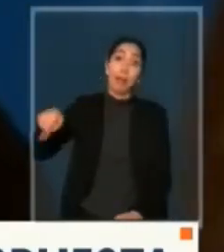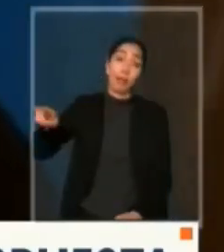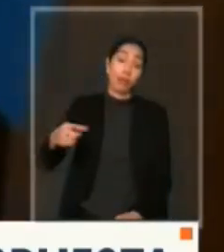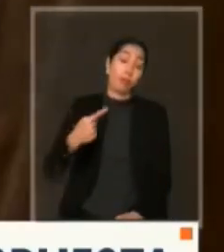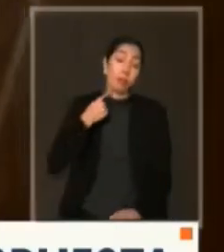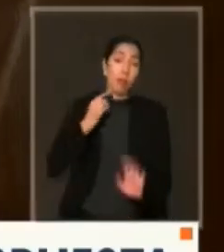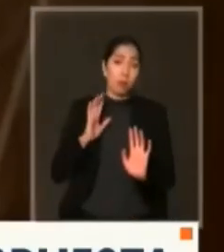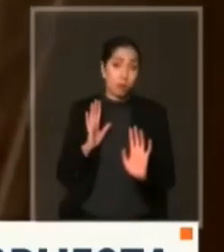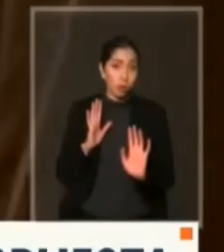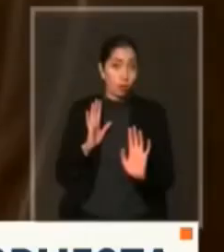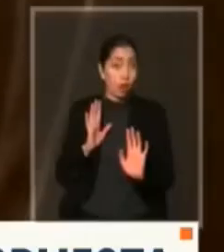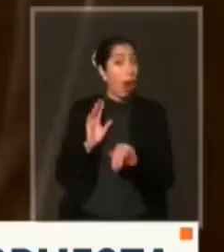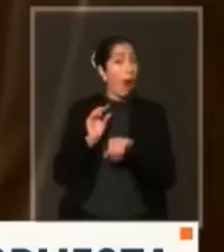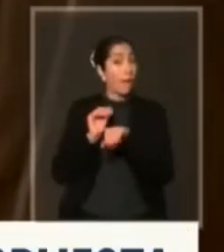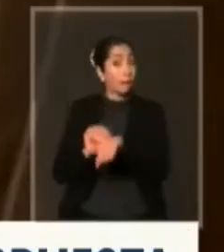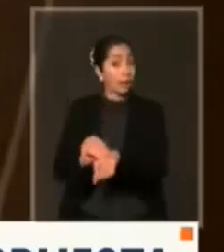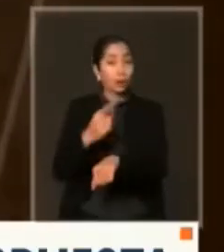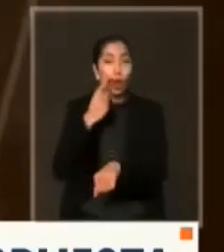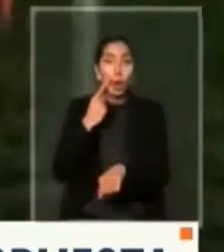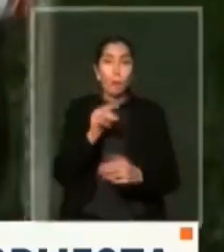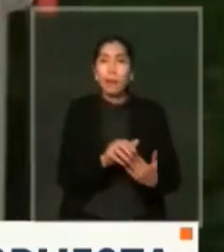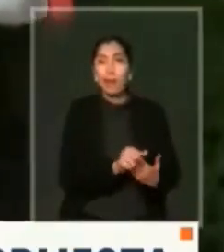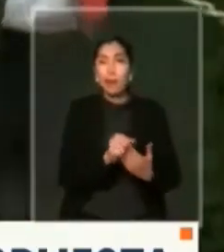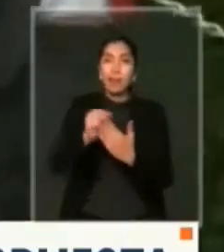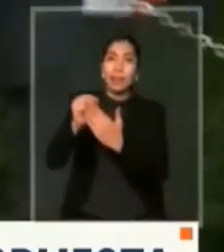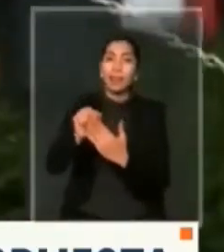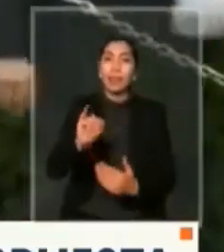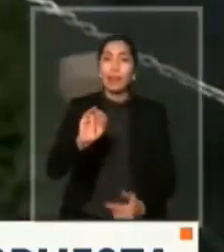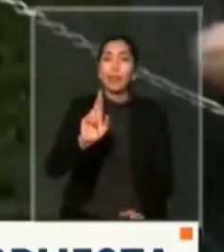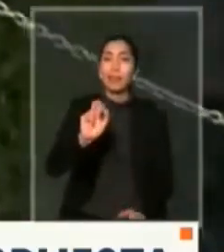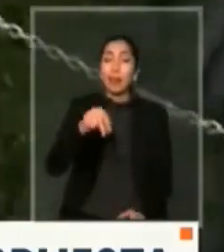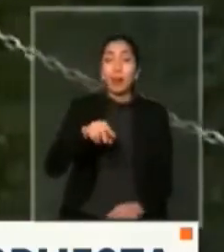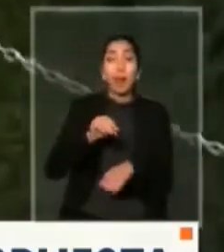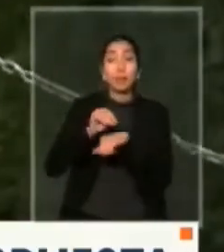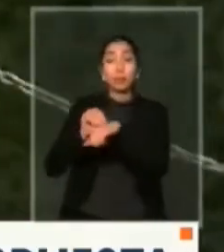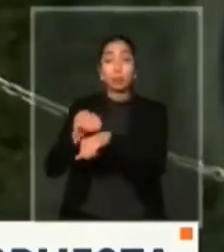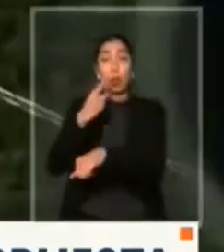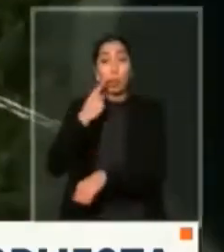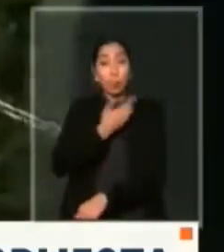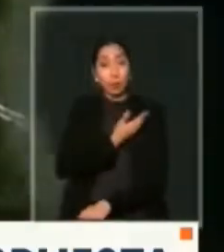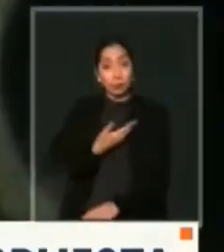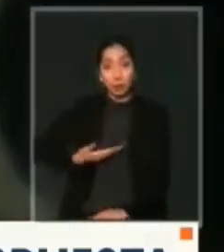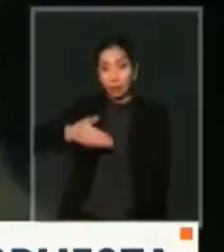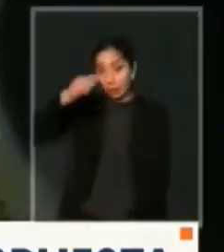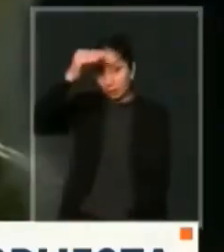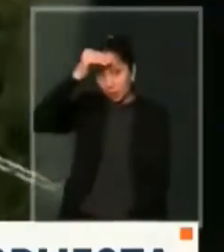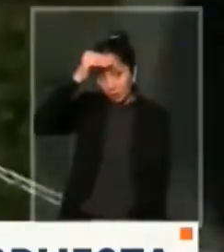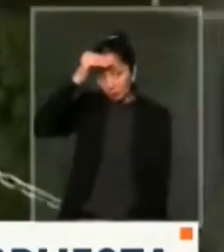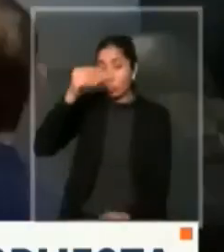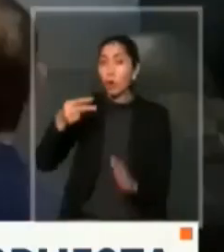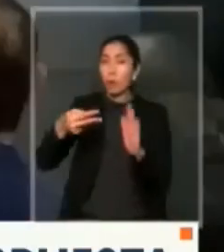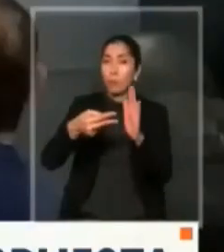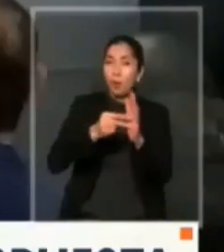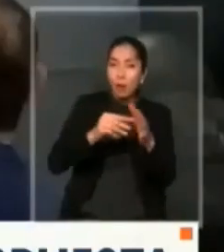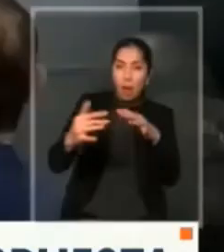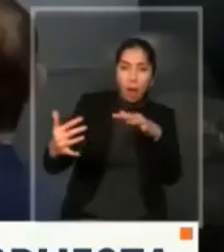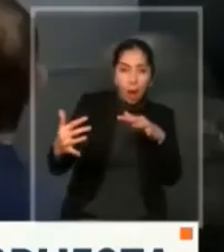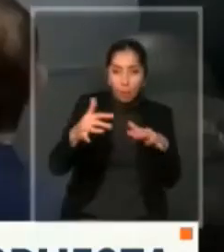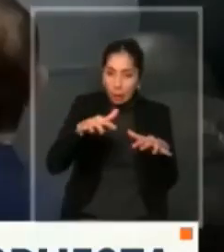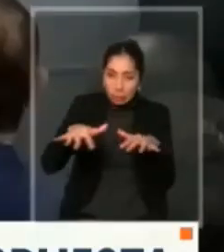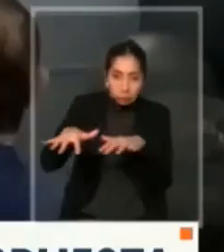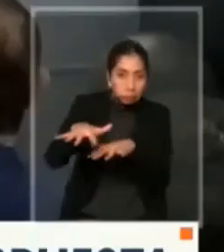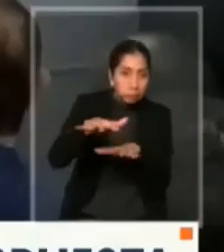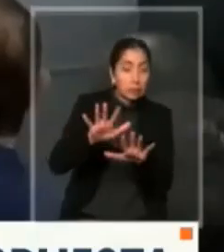distintos formatos de gobiernos, desde las monarquías de la dinastía de los Reza